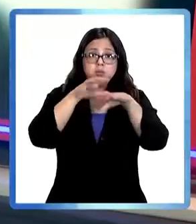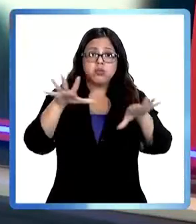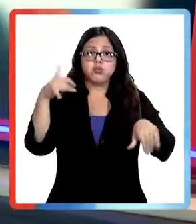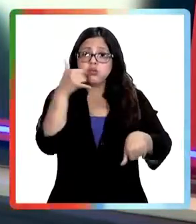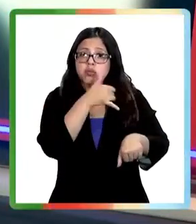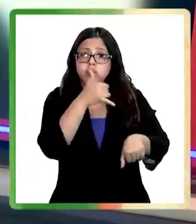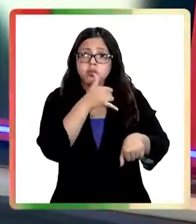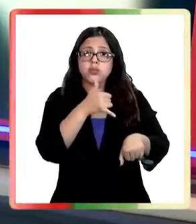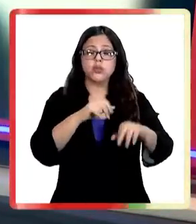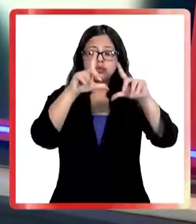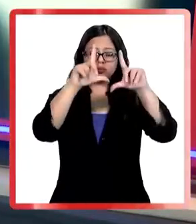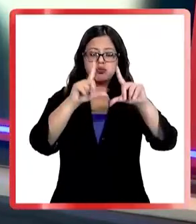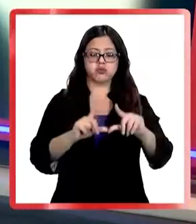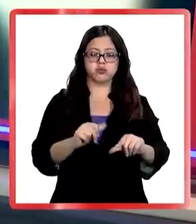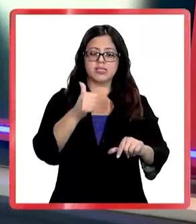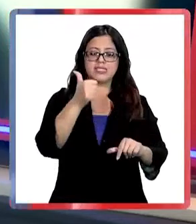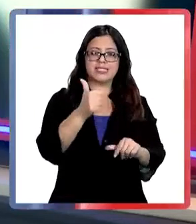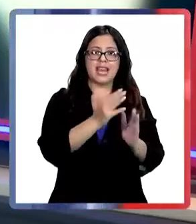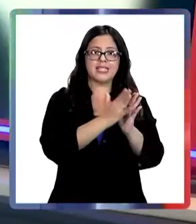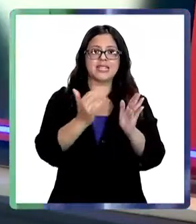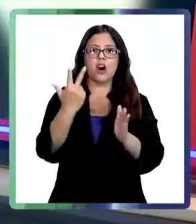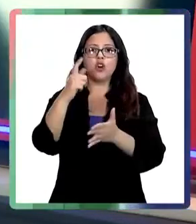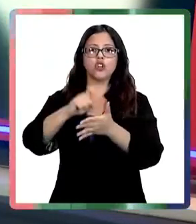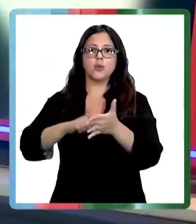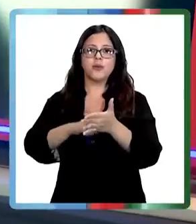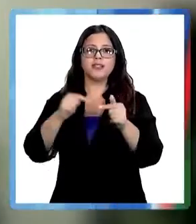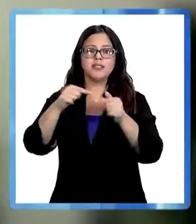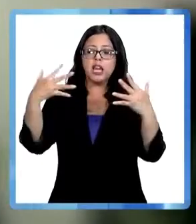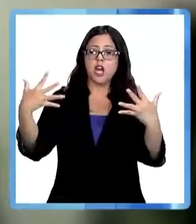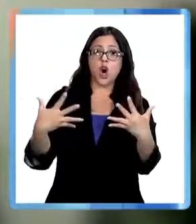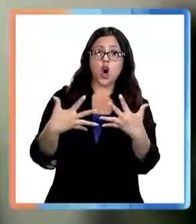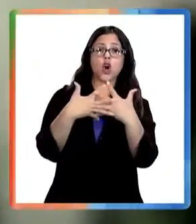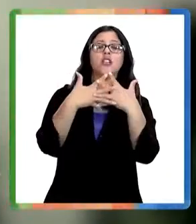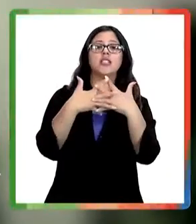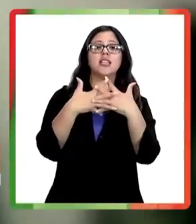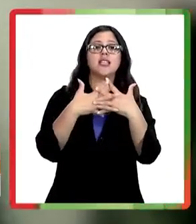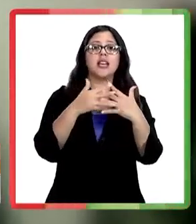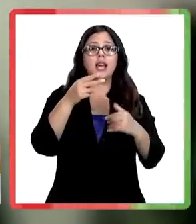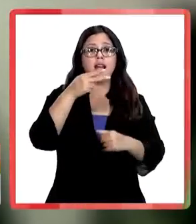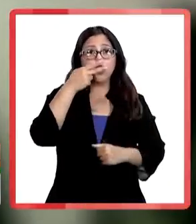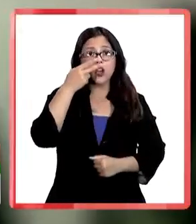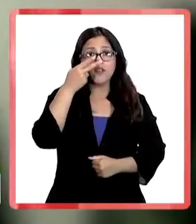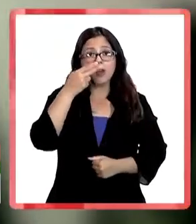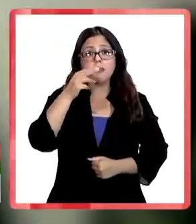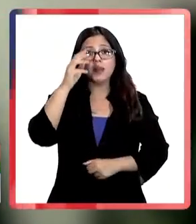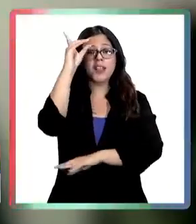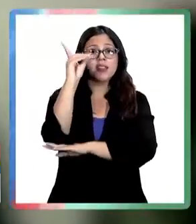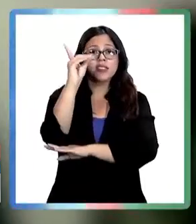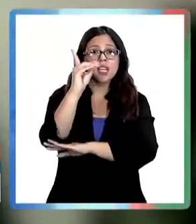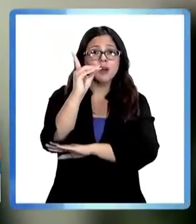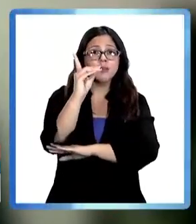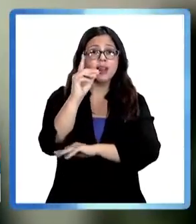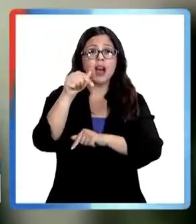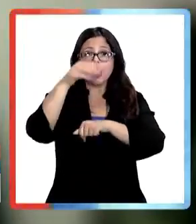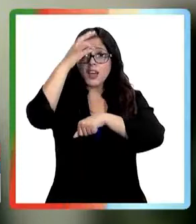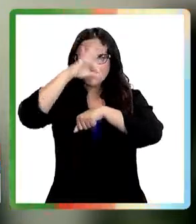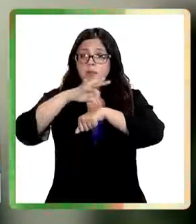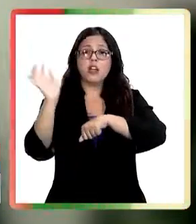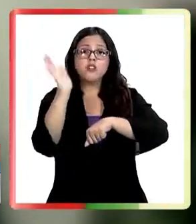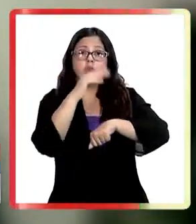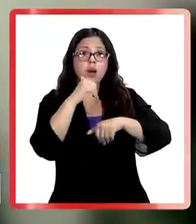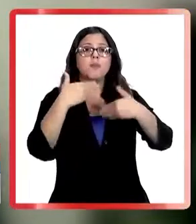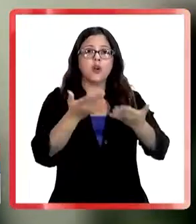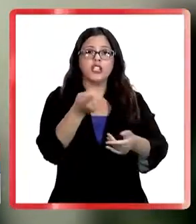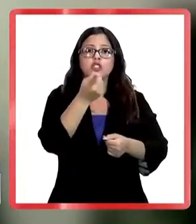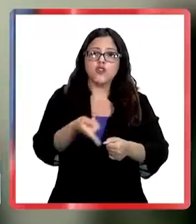disminuyendo a medida de los 6 y 8 meses, y los 6 y 8 meses coinciden en noviembre y diciembre. En noviembre y diciembre estamos en verano, el influenza deja de circular, y por eso